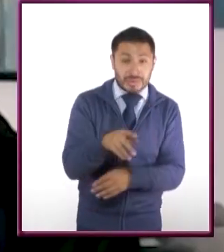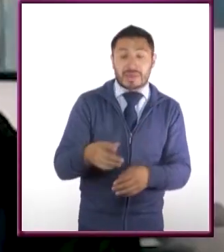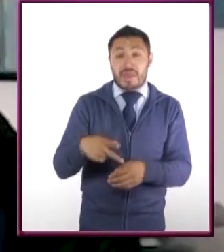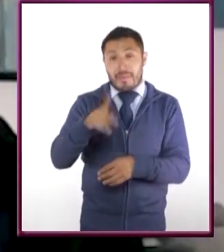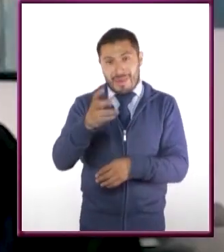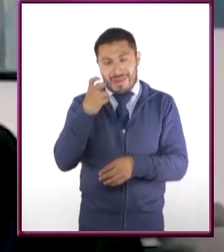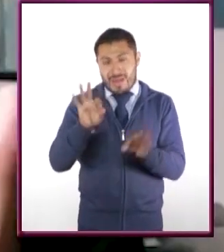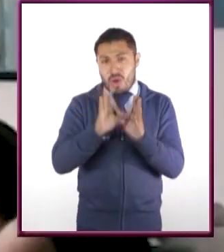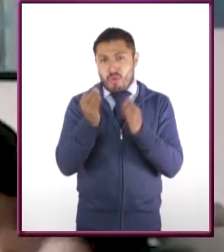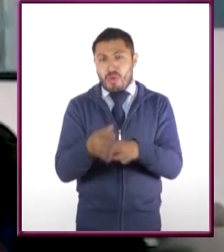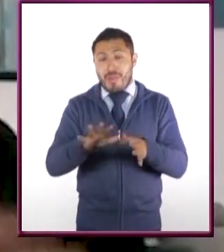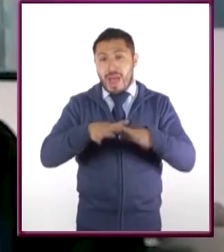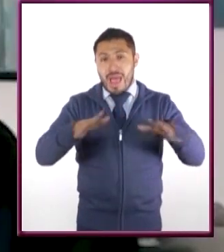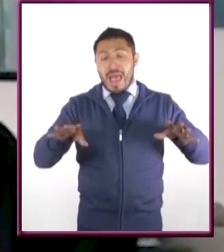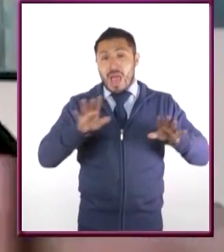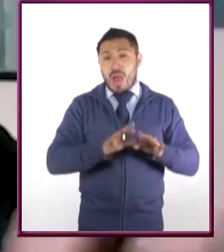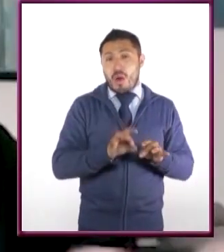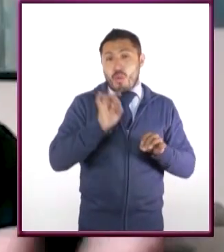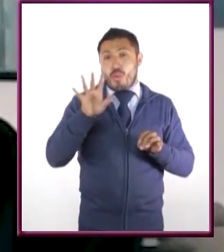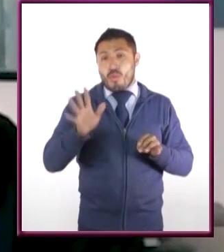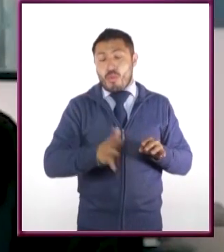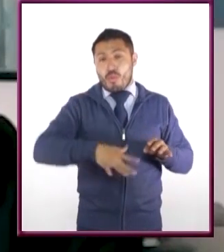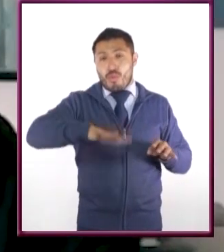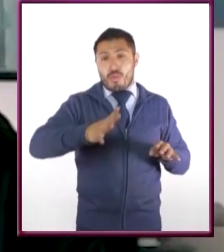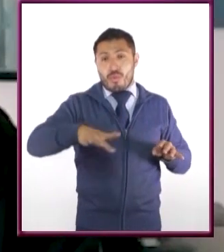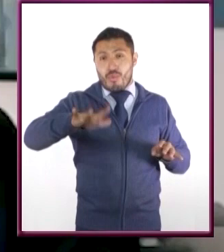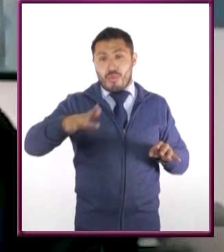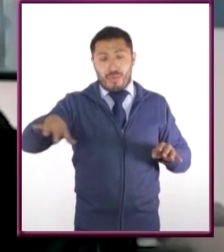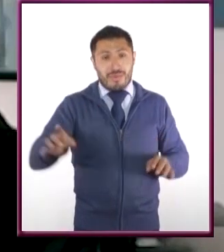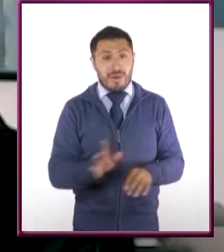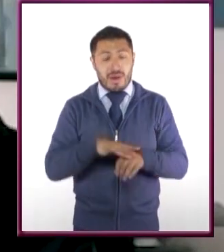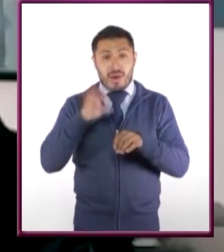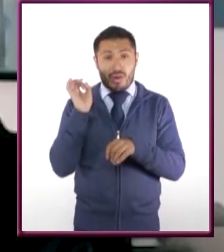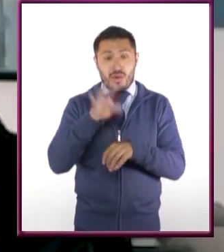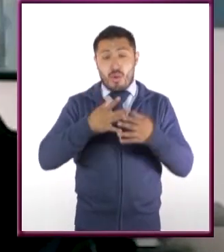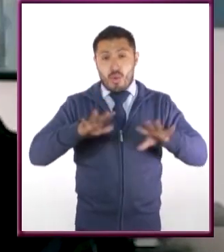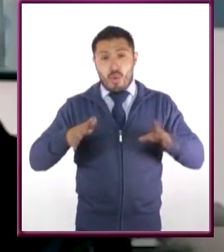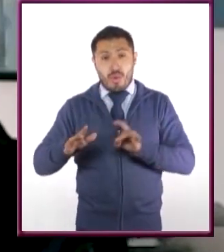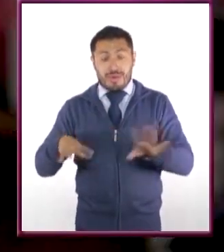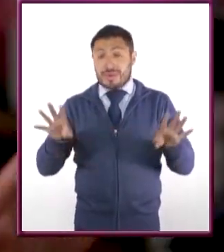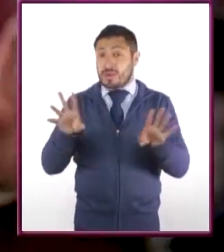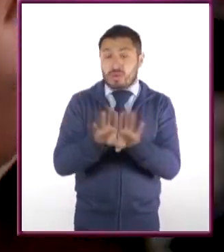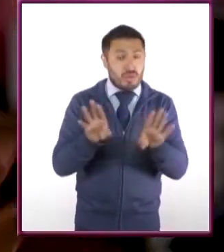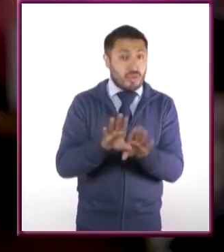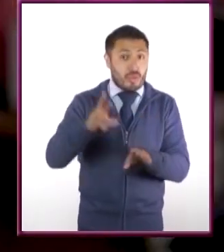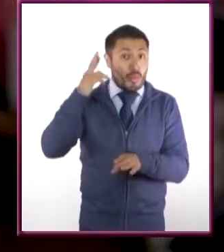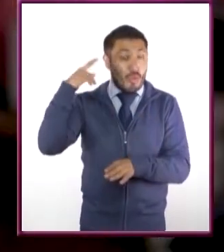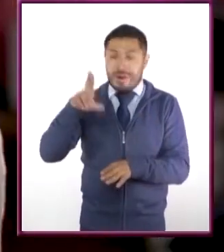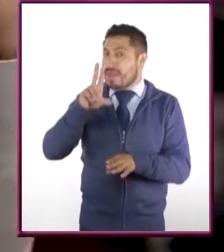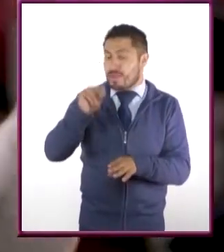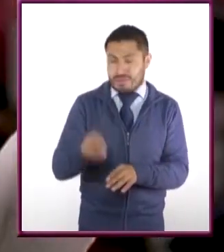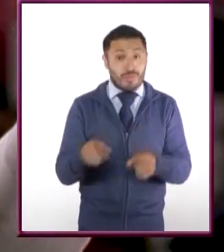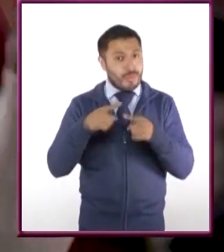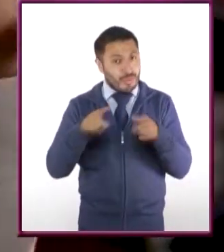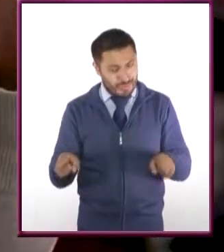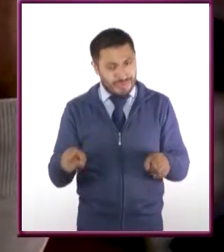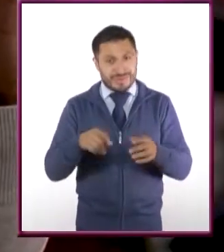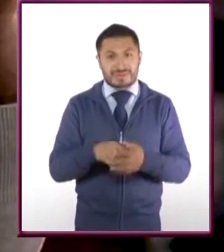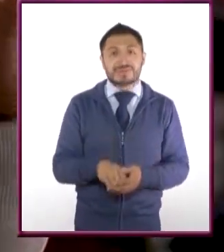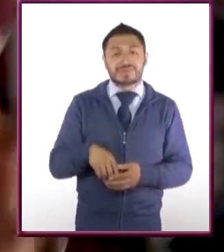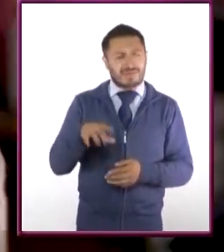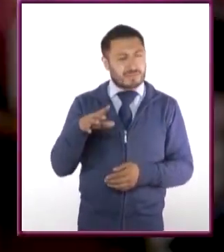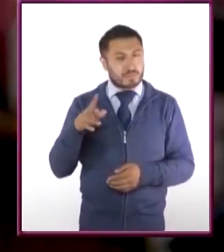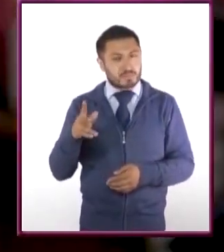como medio. Entonces es la principal diferencia. Las ballenas no usan señales de radiofrecuencia. Ok, ¿existe una